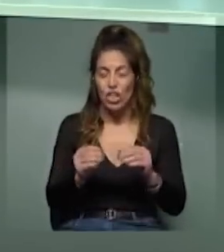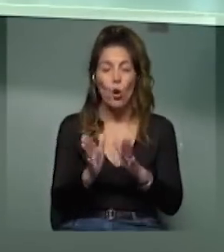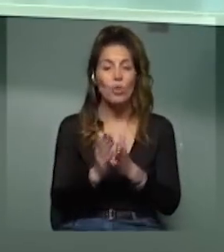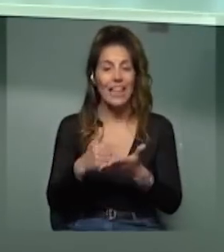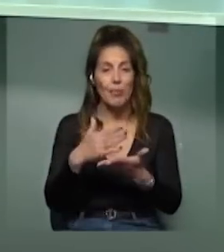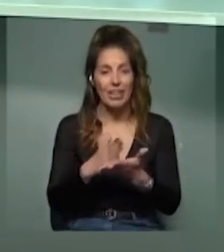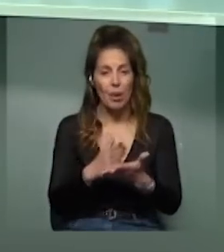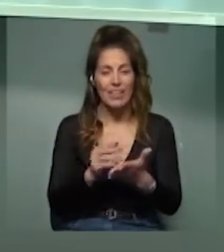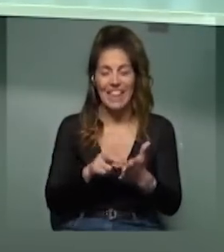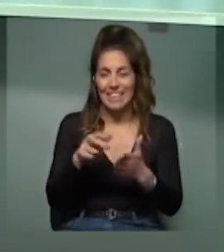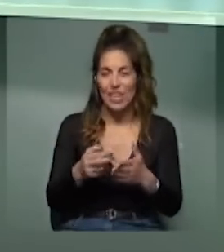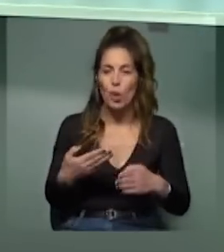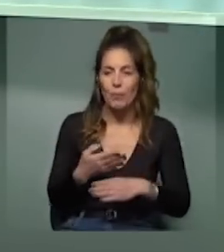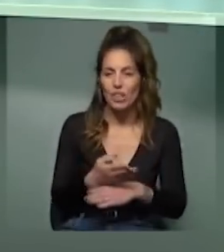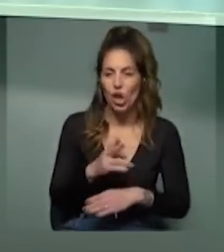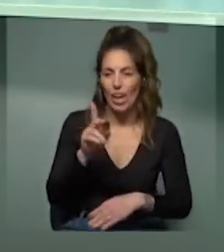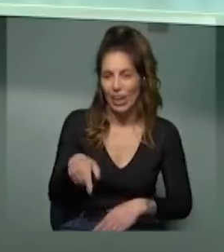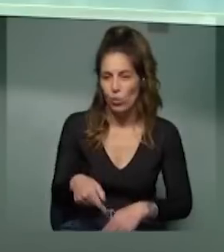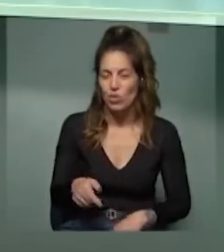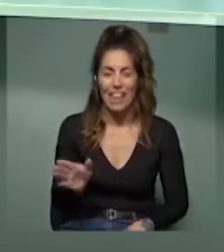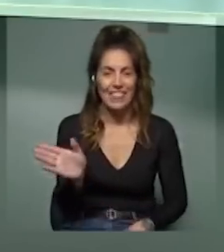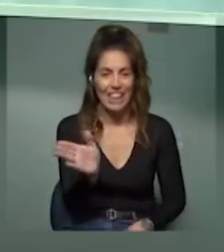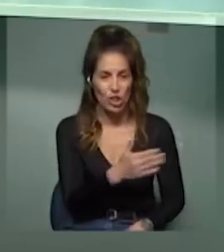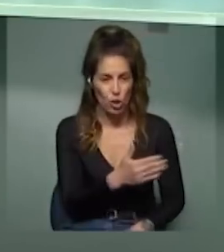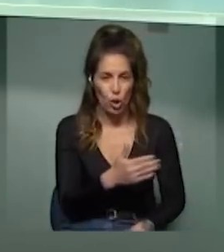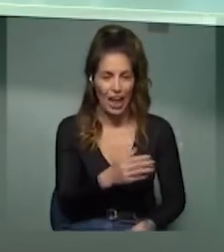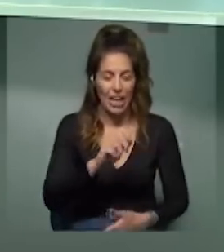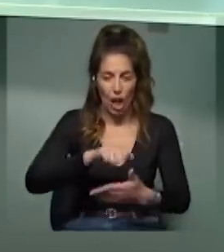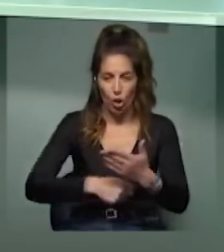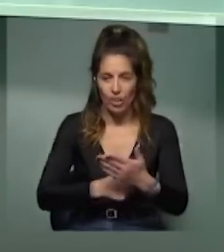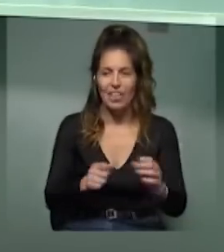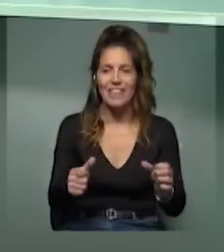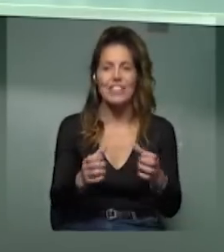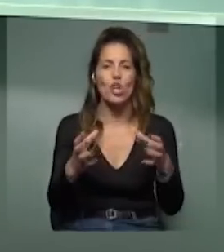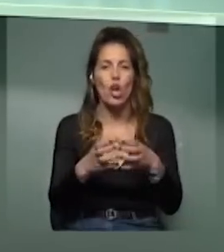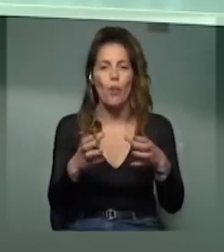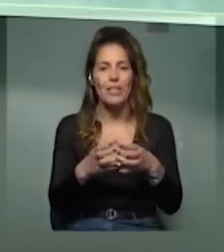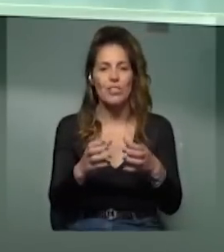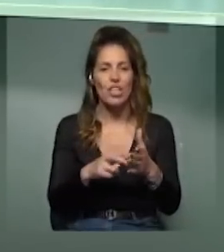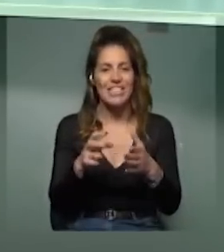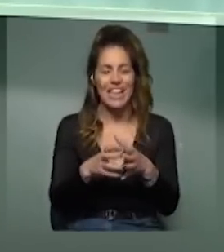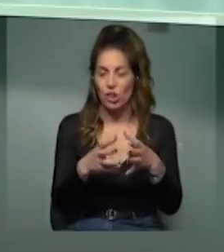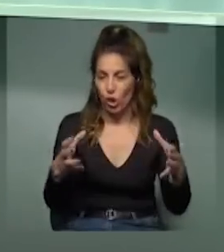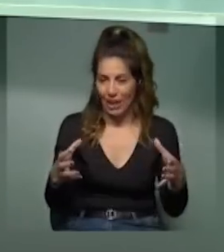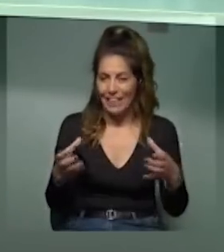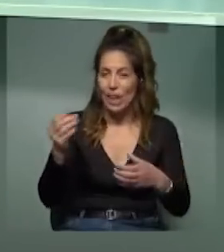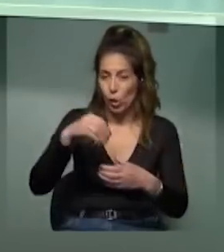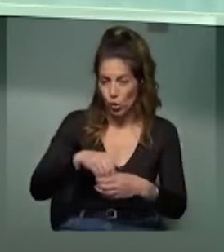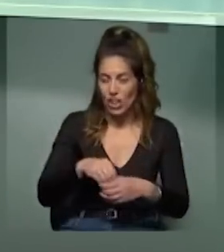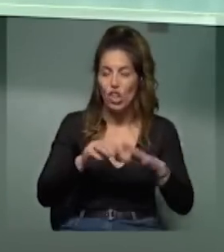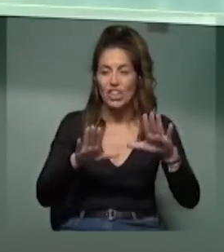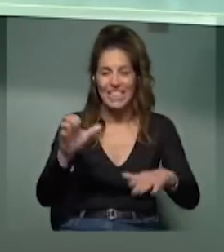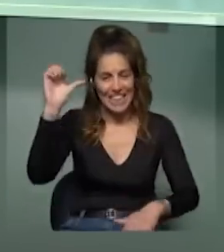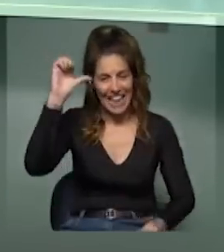salto pidió la renuncia de toda las contrataciones que Se realizaron allí en la comisión técnica mixta de salto grande Incluyendo los 10